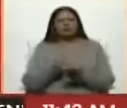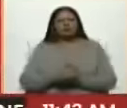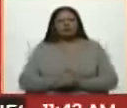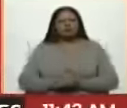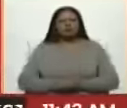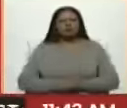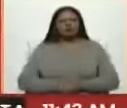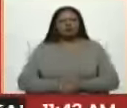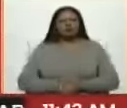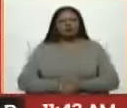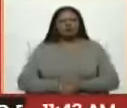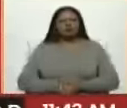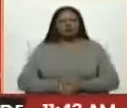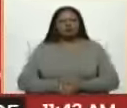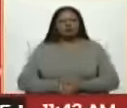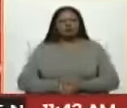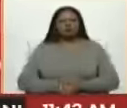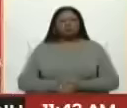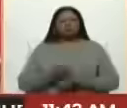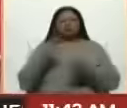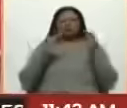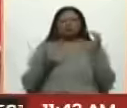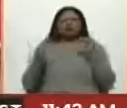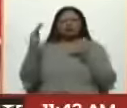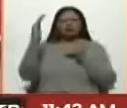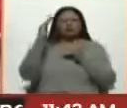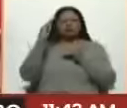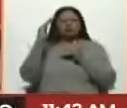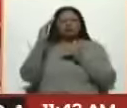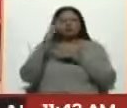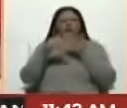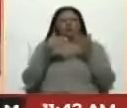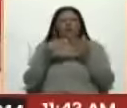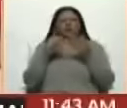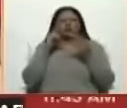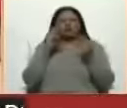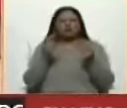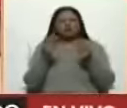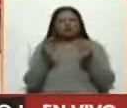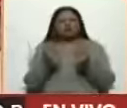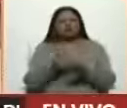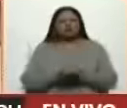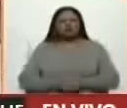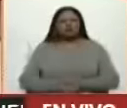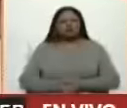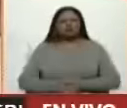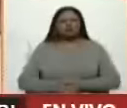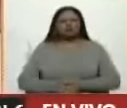de un altísimo nivel de veracidad.